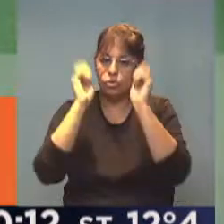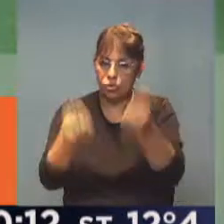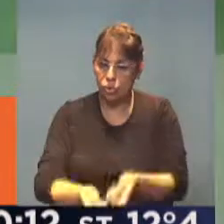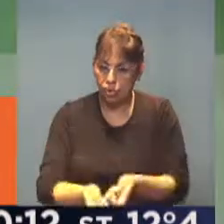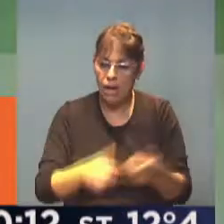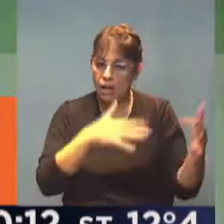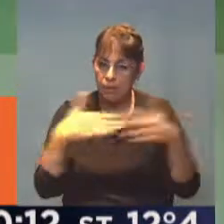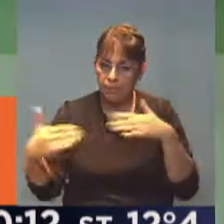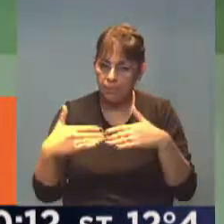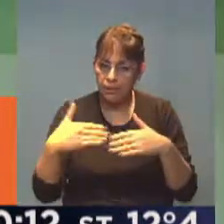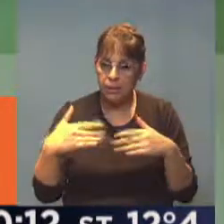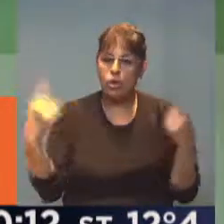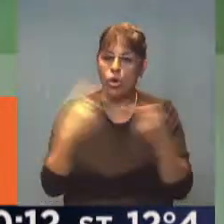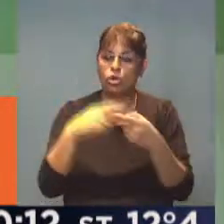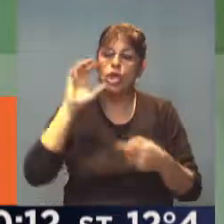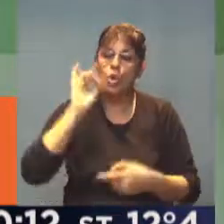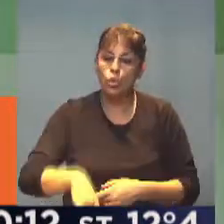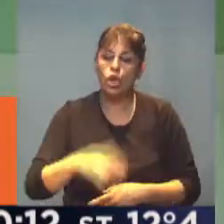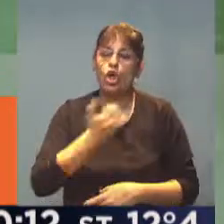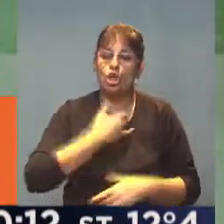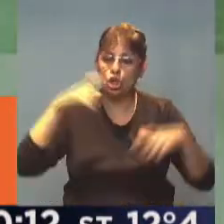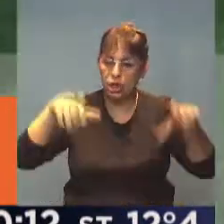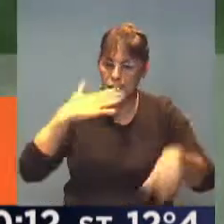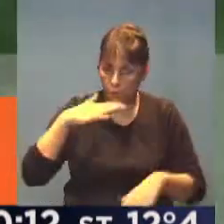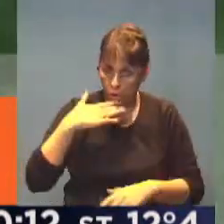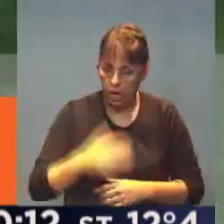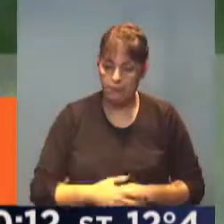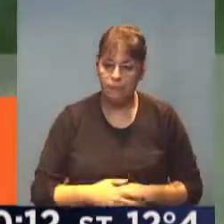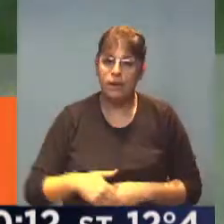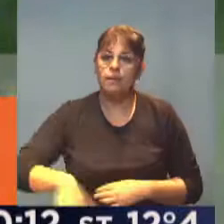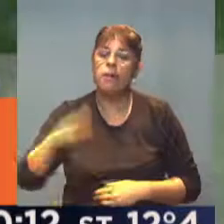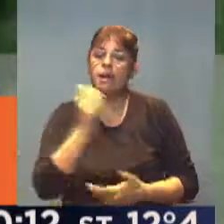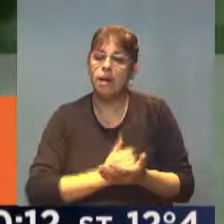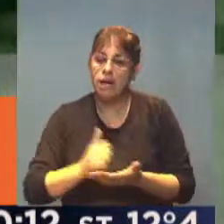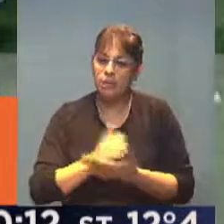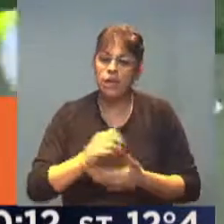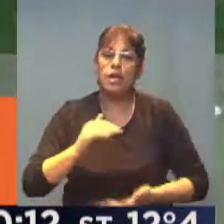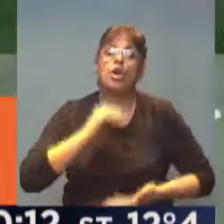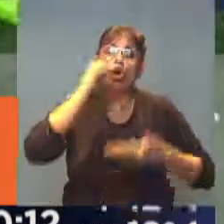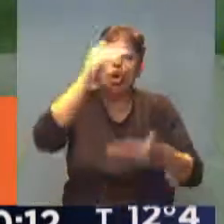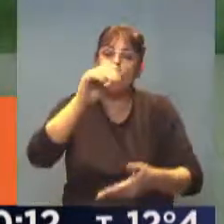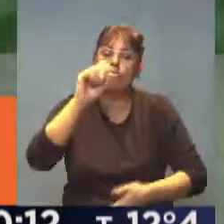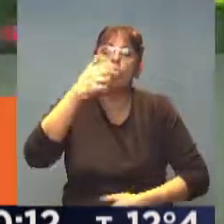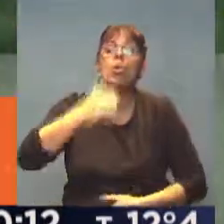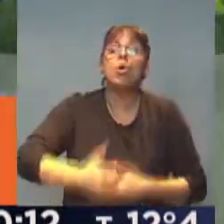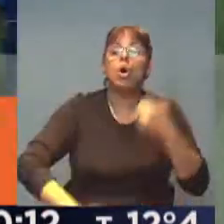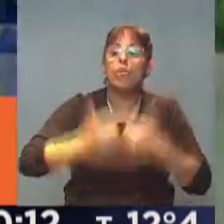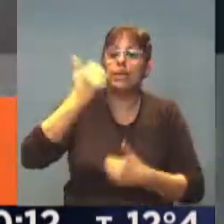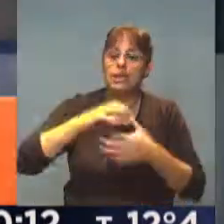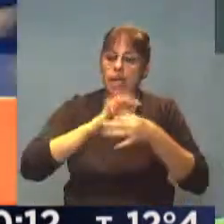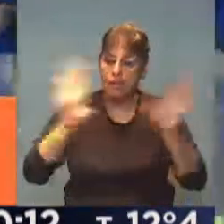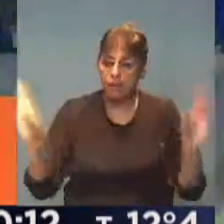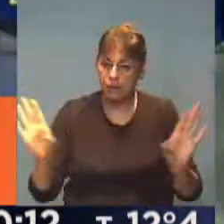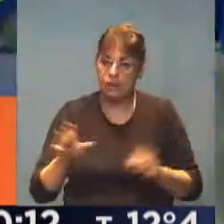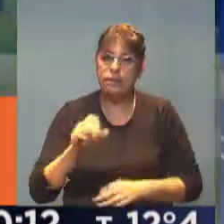el partido frente a Unión en la Bombonera. Allí le entregarán la Copa del Torneo de Independencia